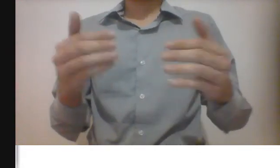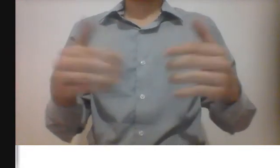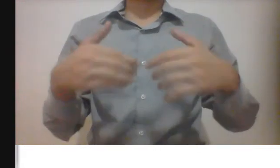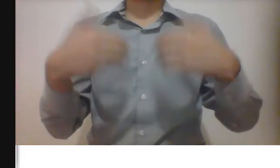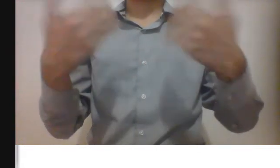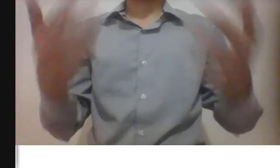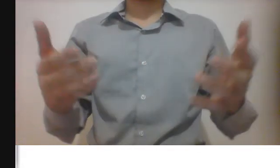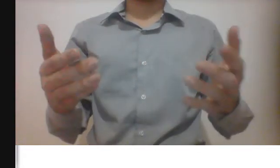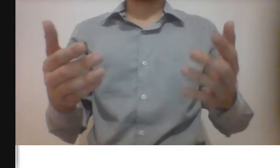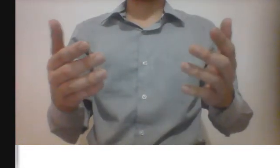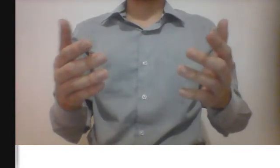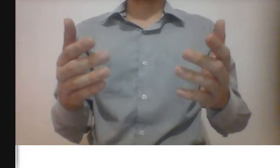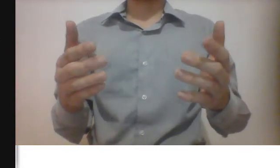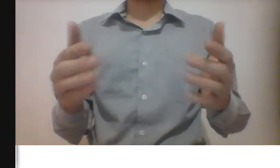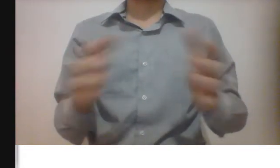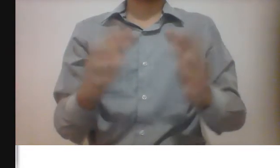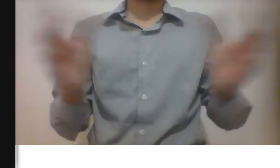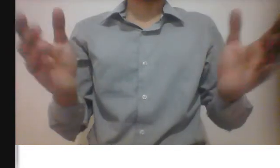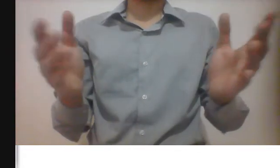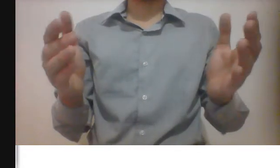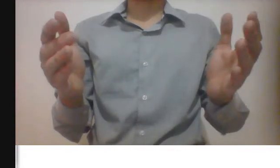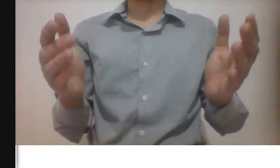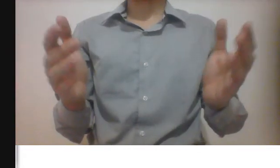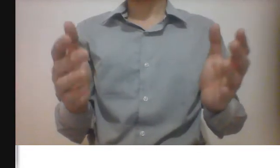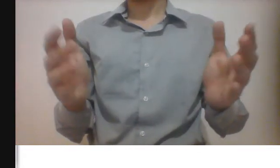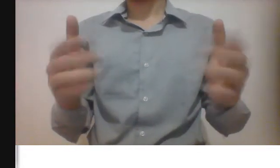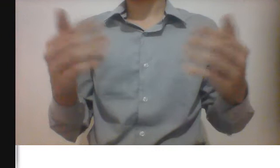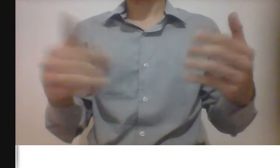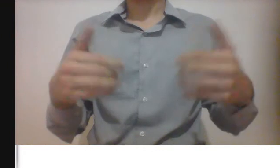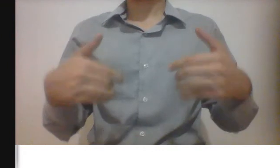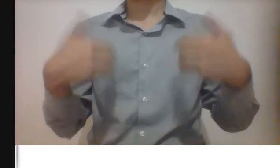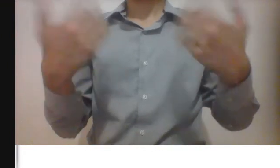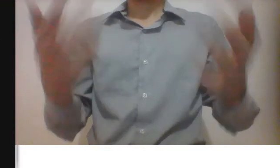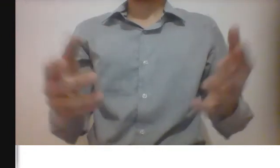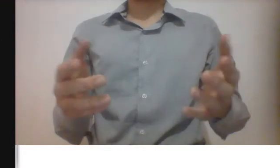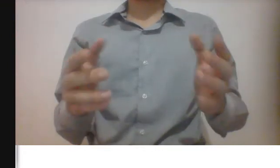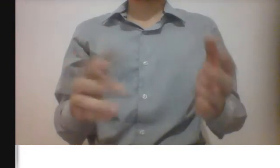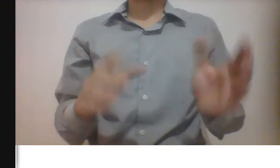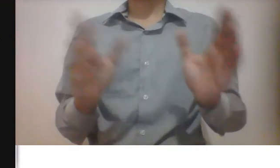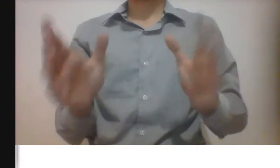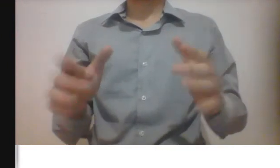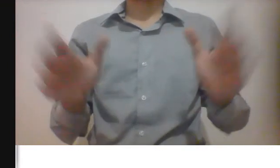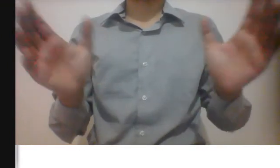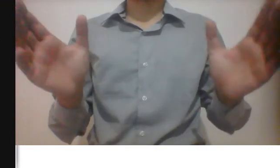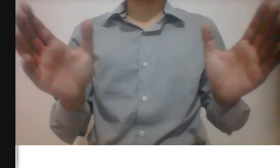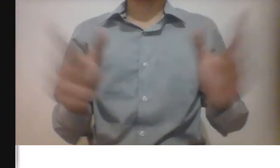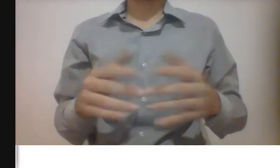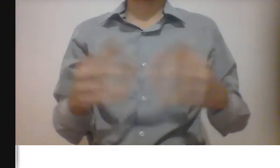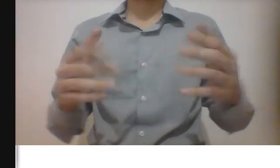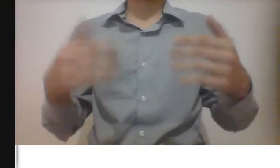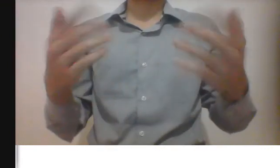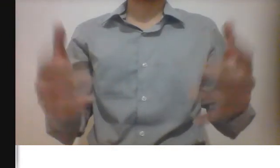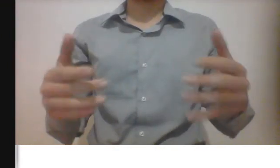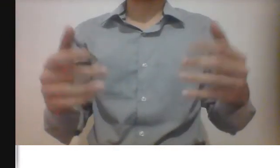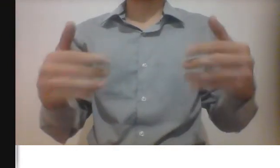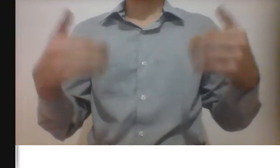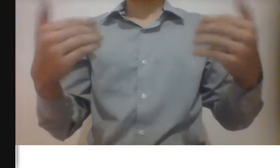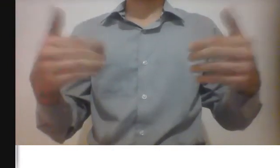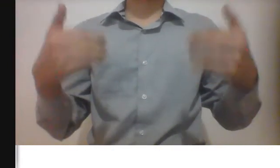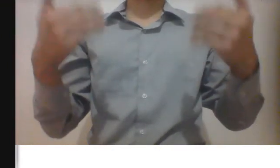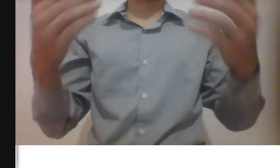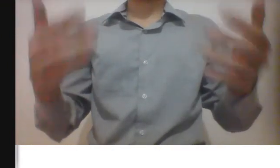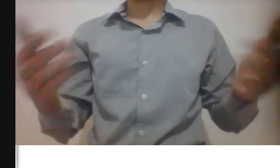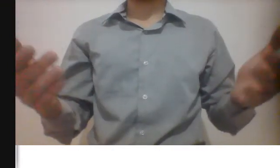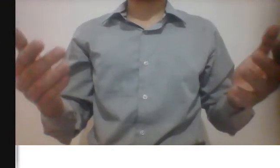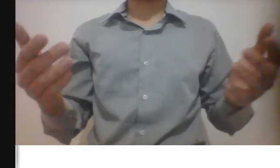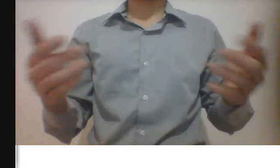corrupción durante administraciones pasadas, por lo cual les permite generar estos ingresos. Y habrá otras que bueno, tal vez sí los hayan generado de forma legal y